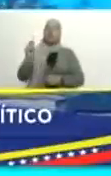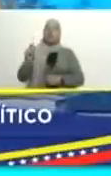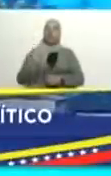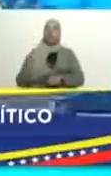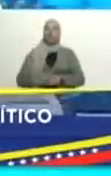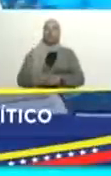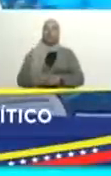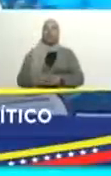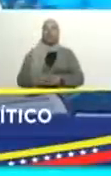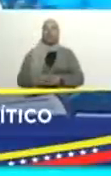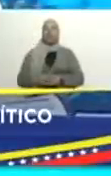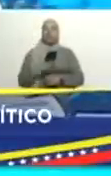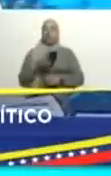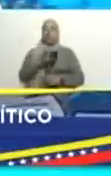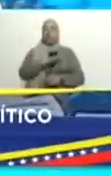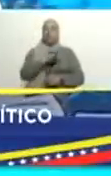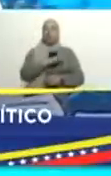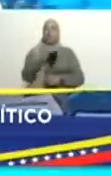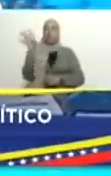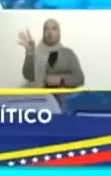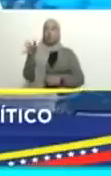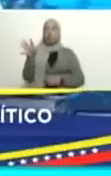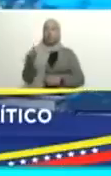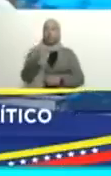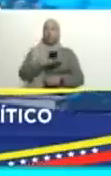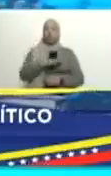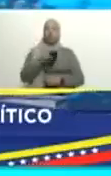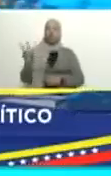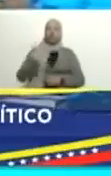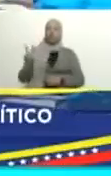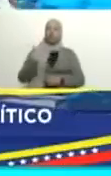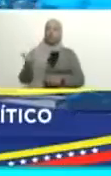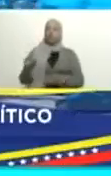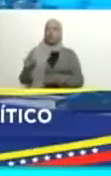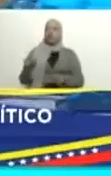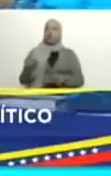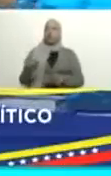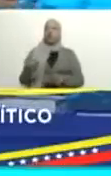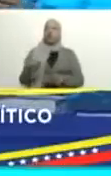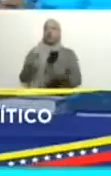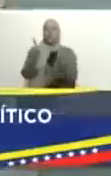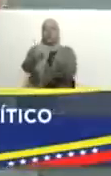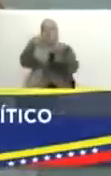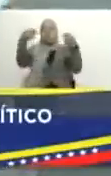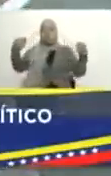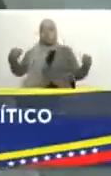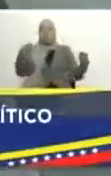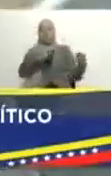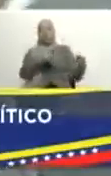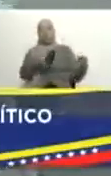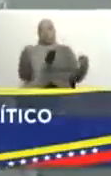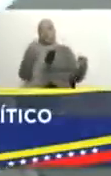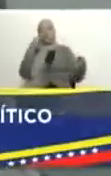PPT, el Esequibo es nuestro. Bueno, aquí está, miren, tremendo periódico.